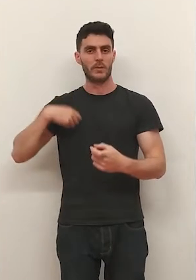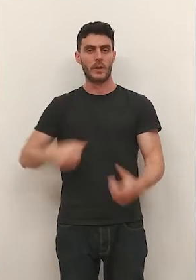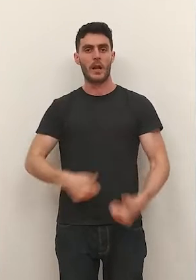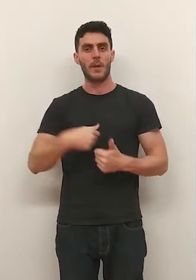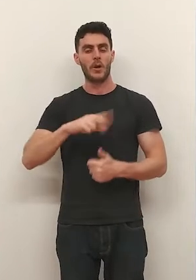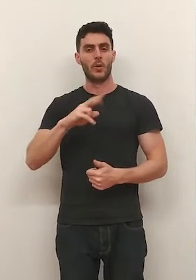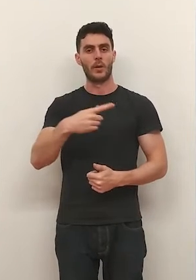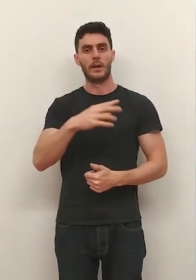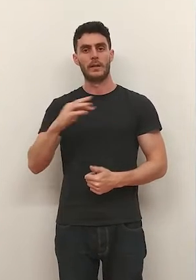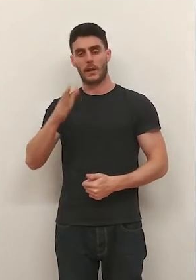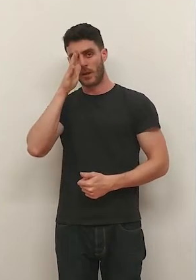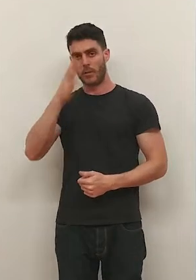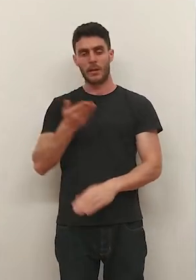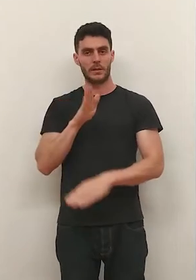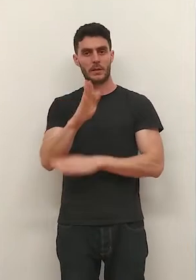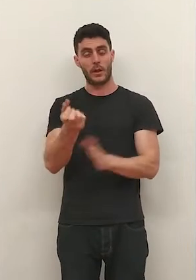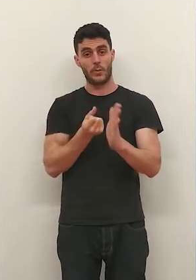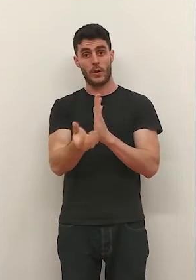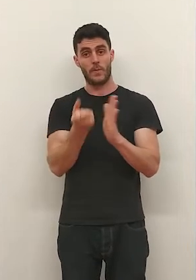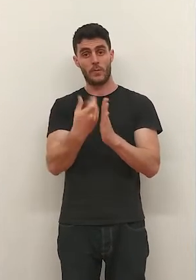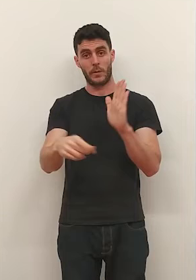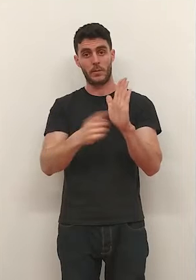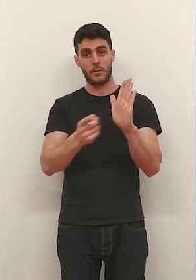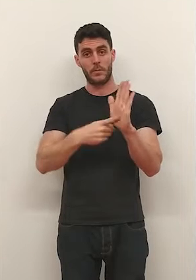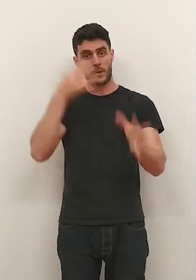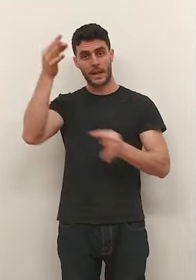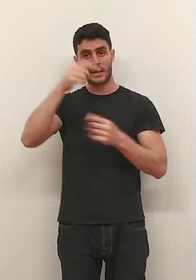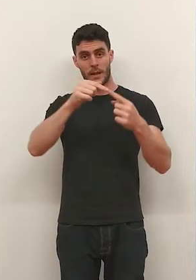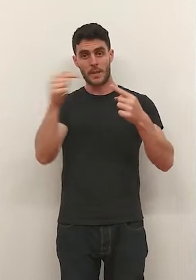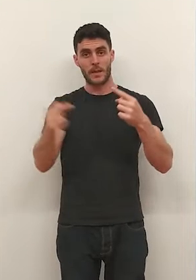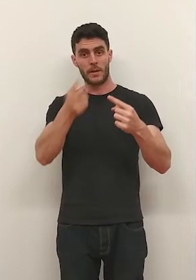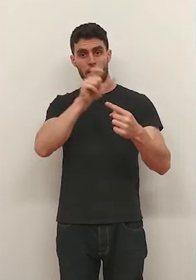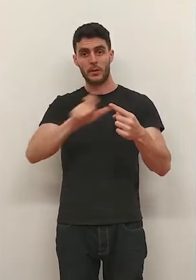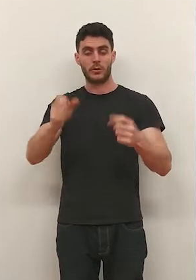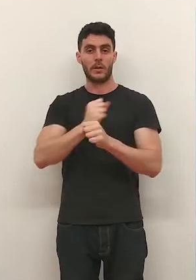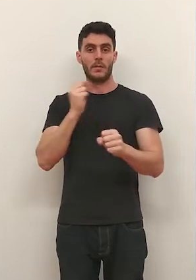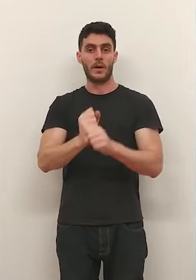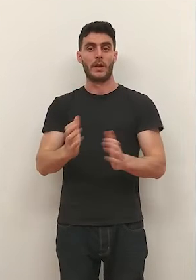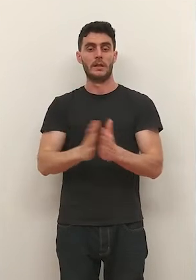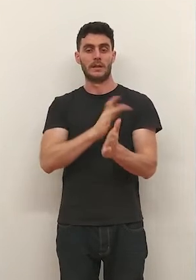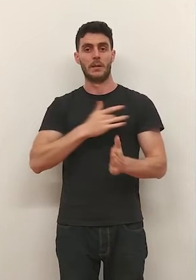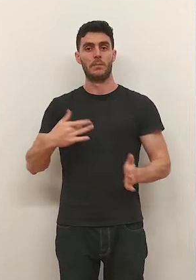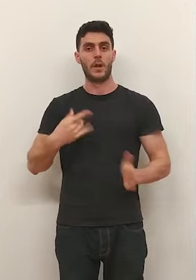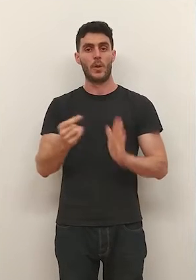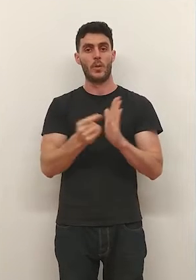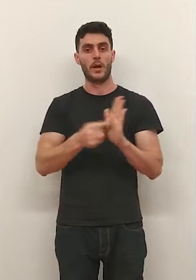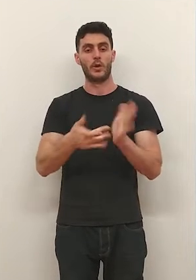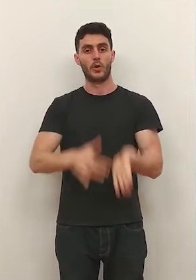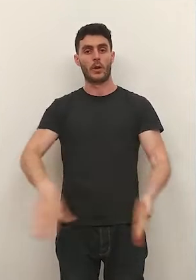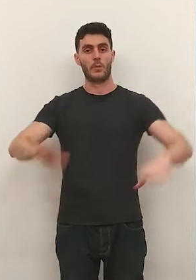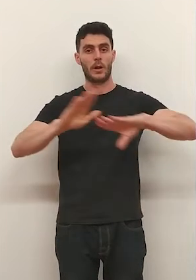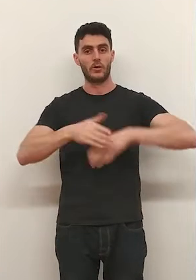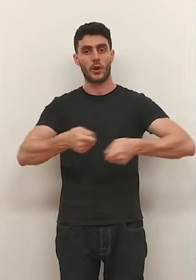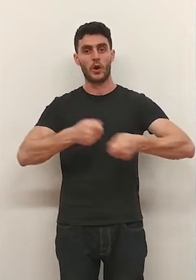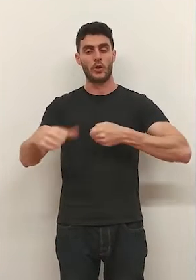Hoy el sindicato UGT lo ha denunciado en la presentación de un informe en el que se detalla ese déficit de personal en el San Pedro. Un dato: por las noches, la